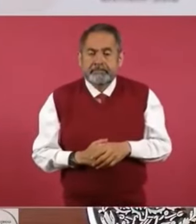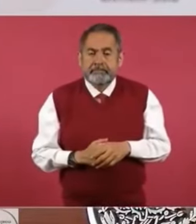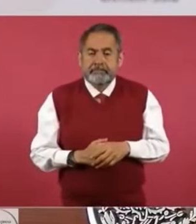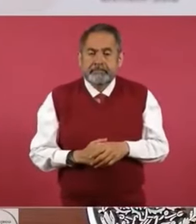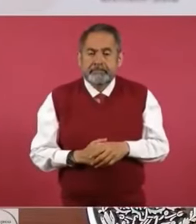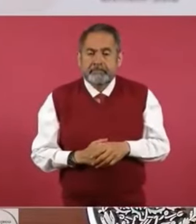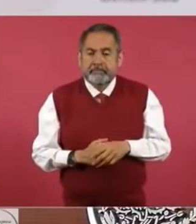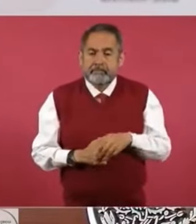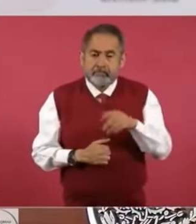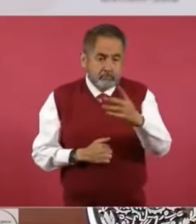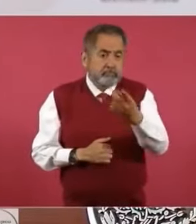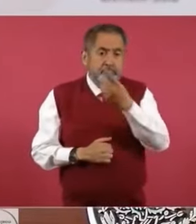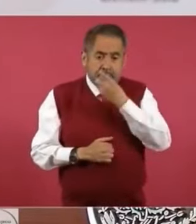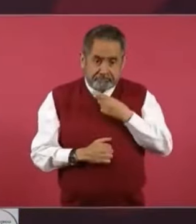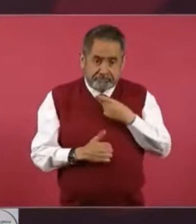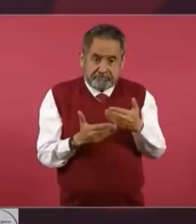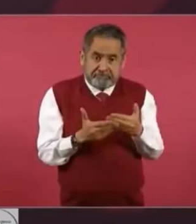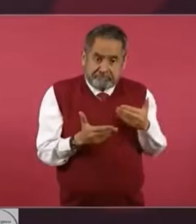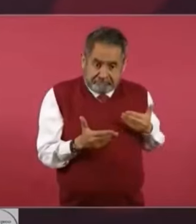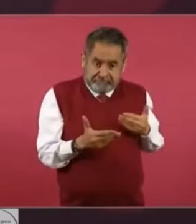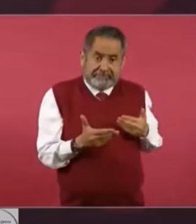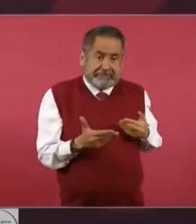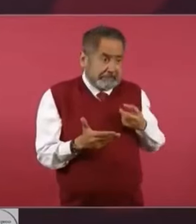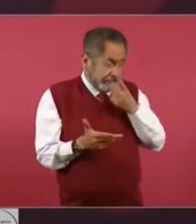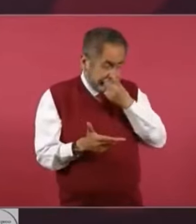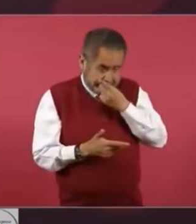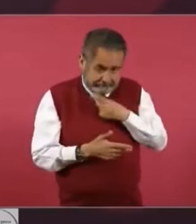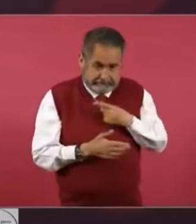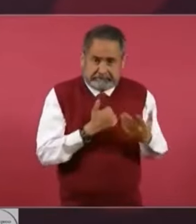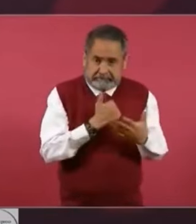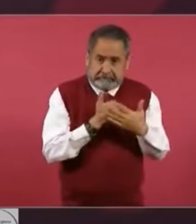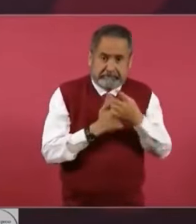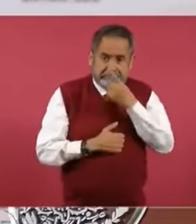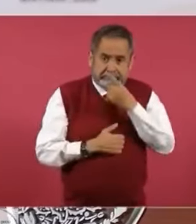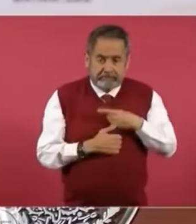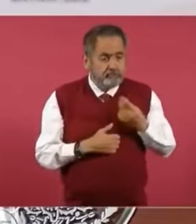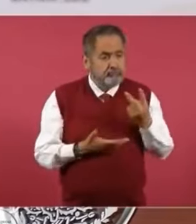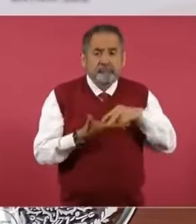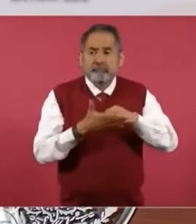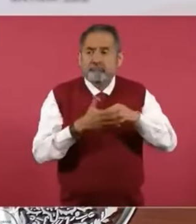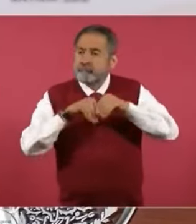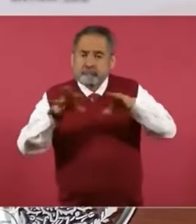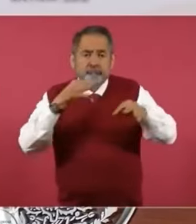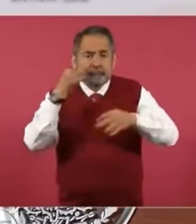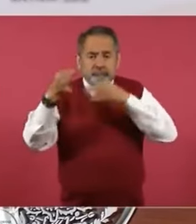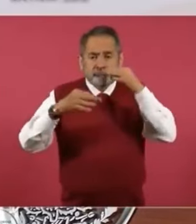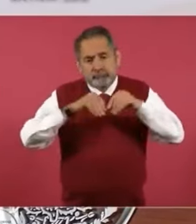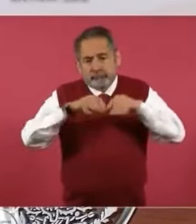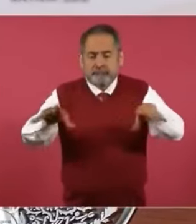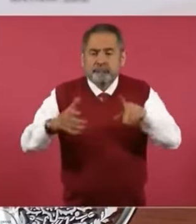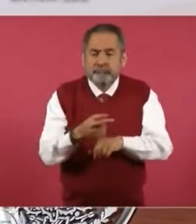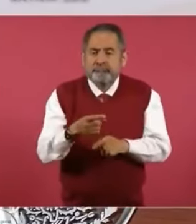me dijo antes del acto que iba a dar a conocer